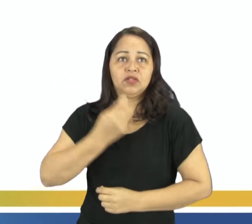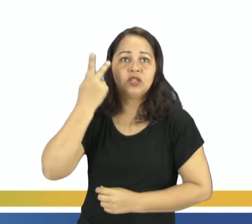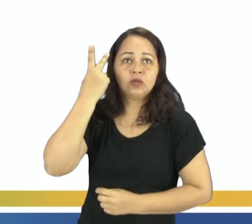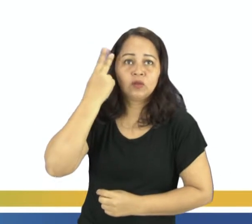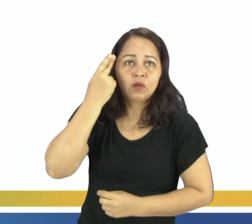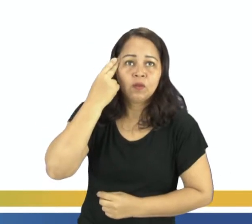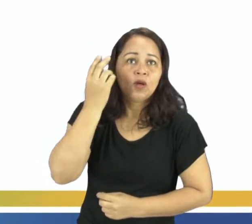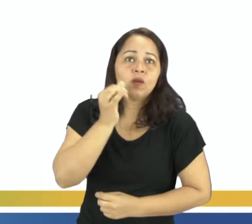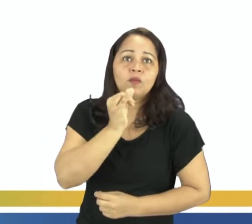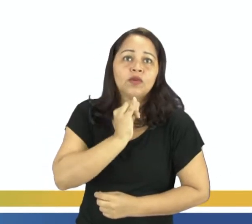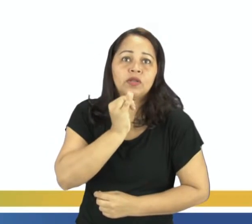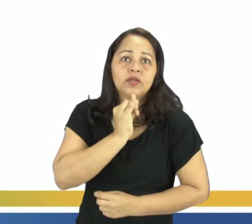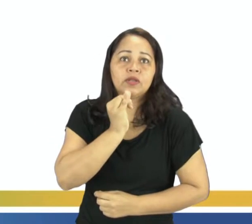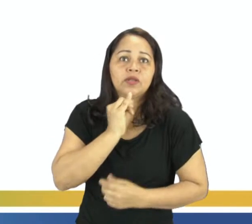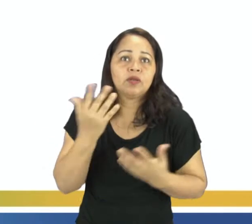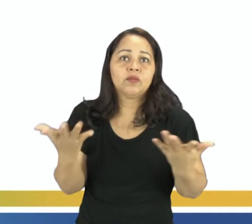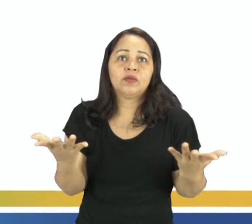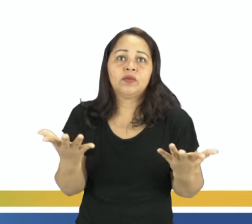por ejemplo,